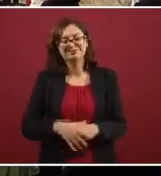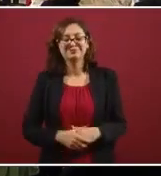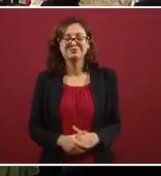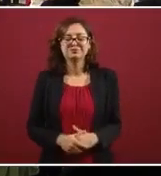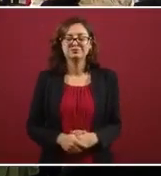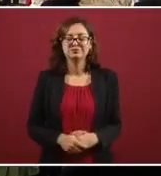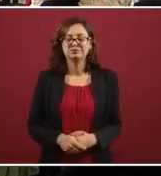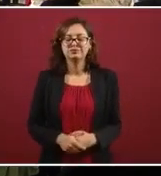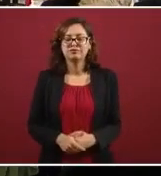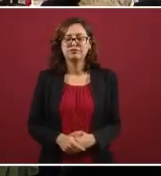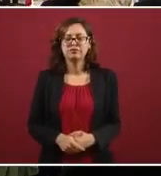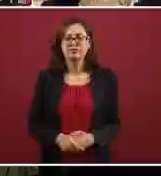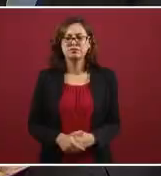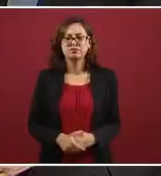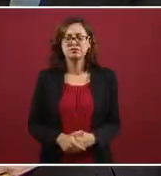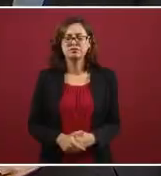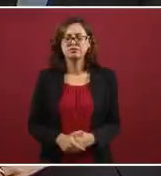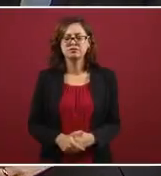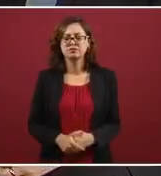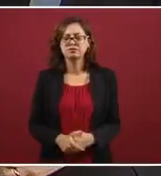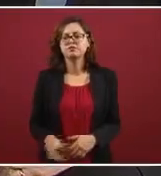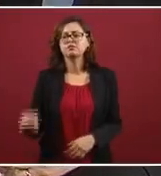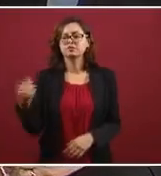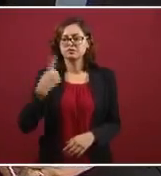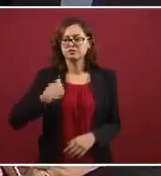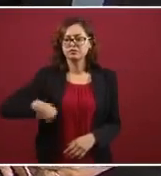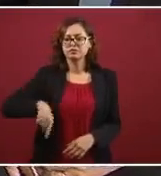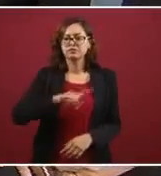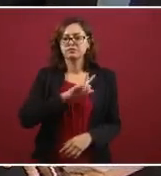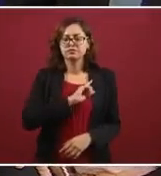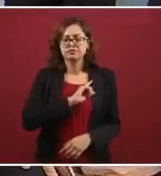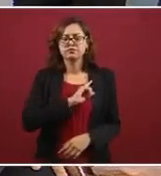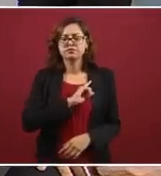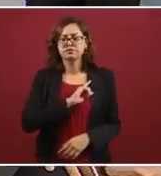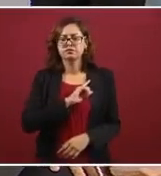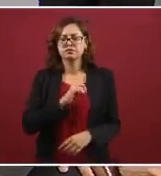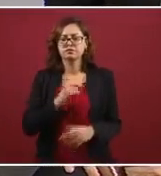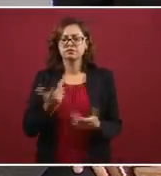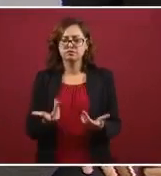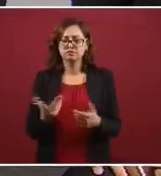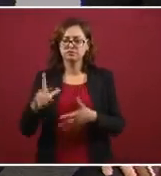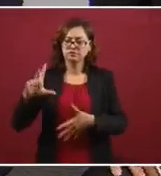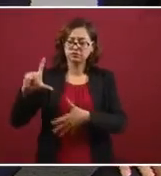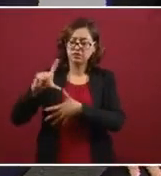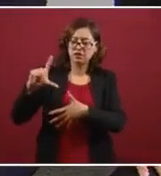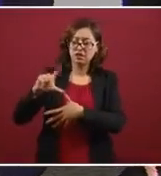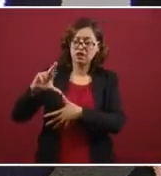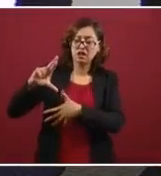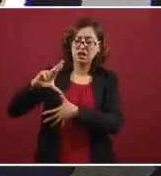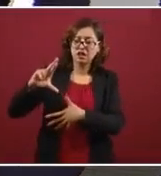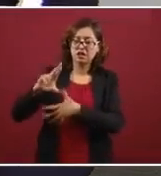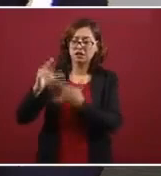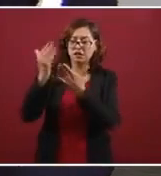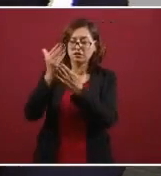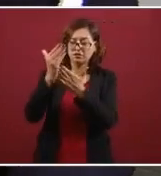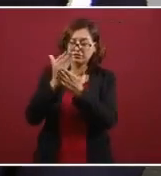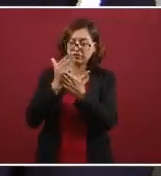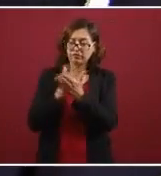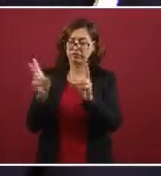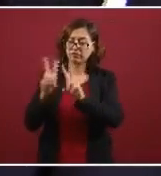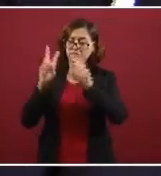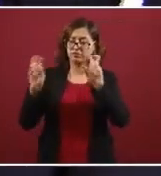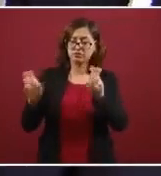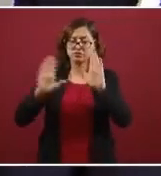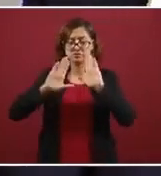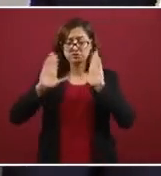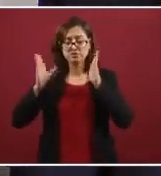Nosotros realmente el poder trabajar con esta agenda regional que